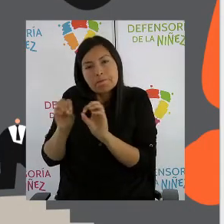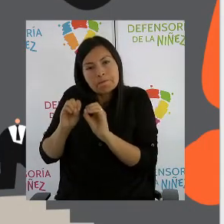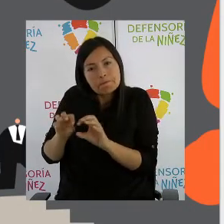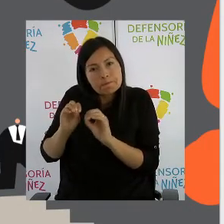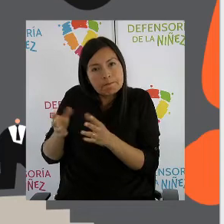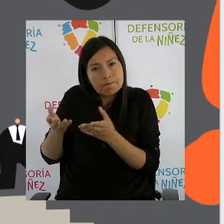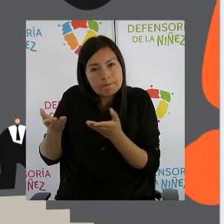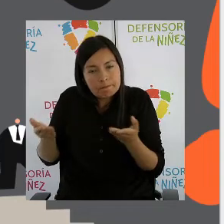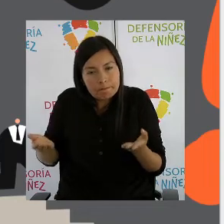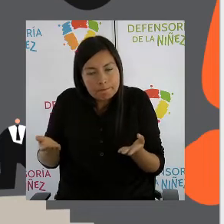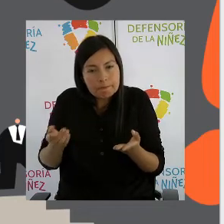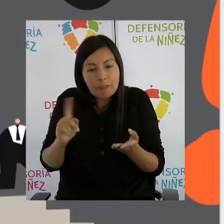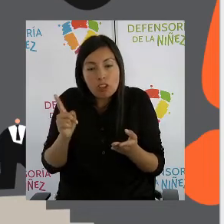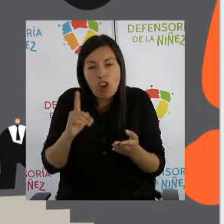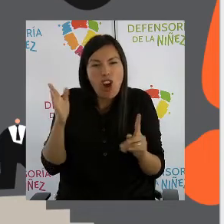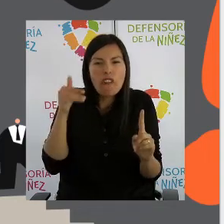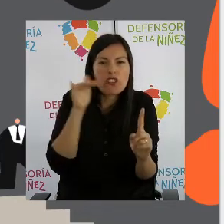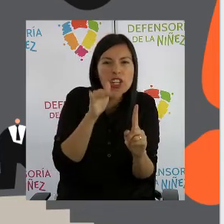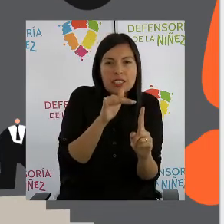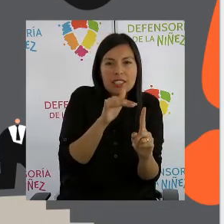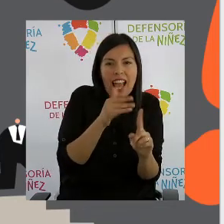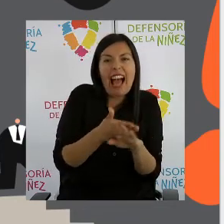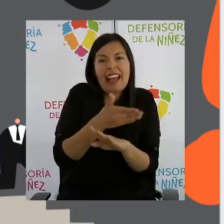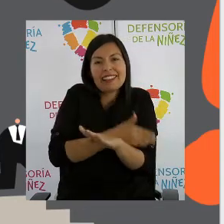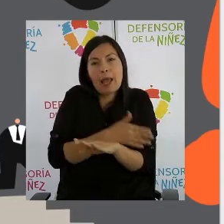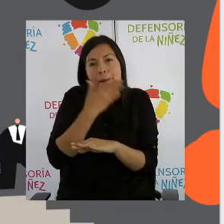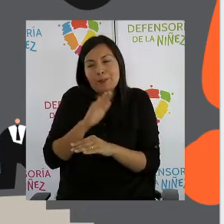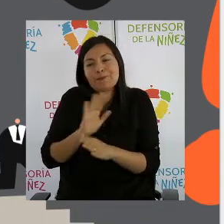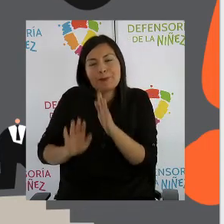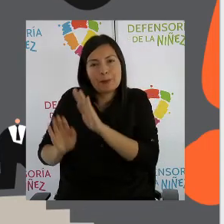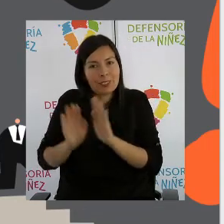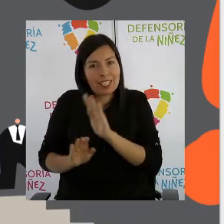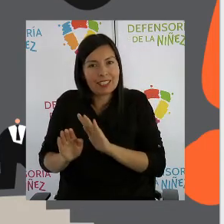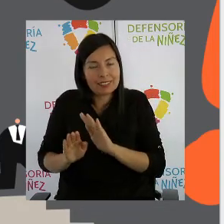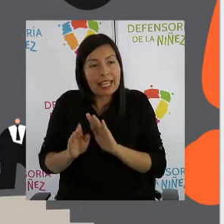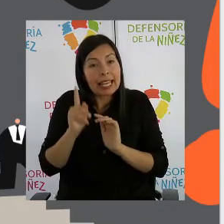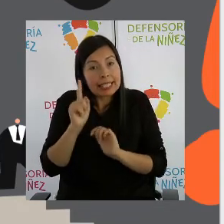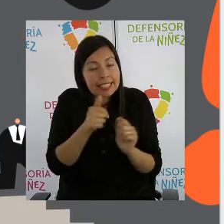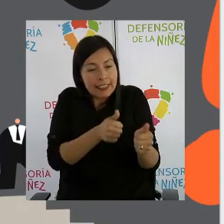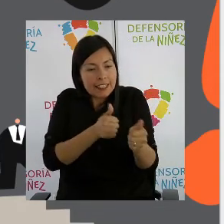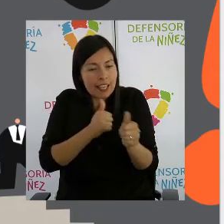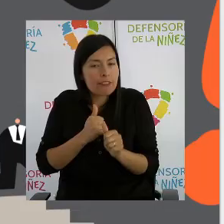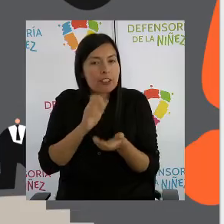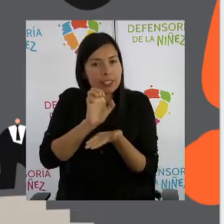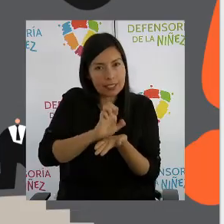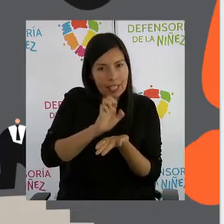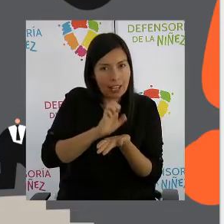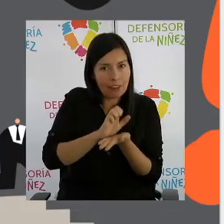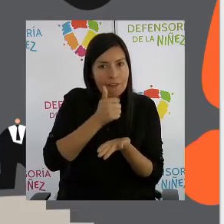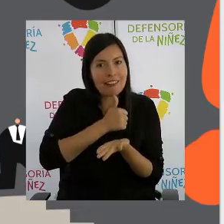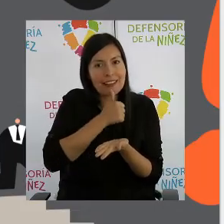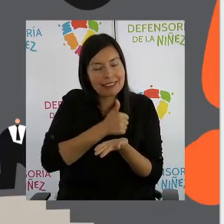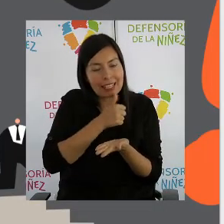qué es lo que la está originando. Y hay un desafío fundamental que el Estado de Chile no ha sido capaz